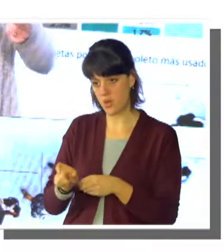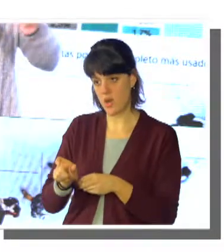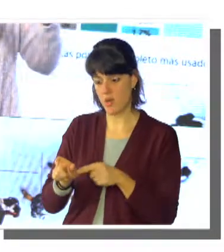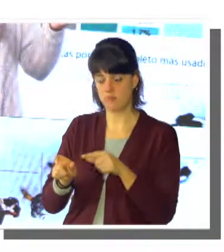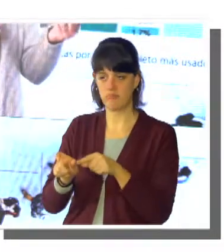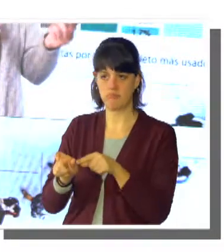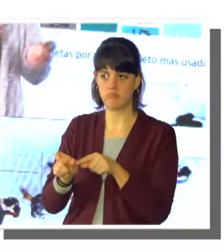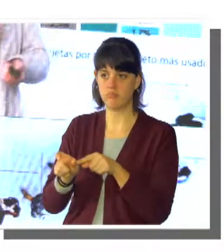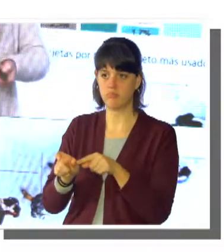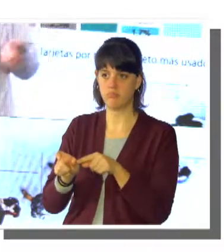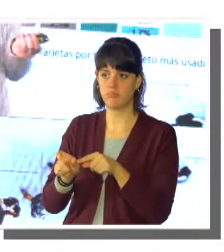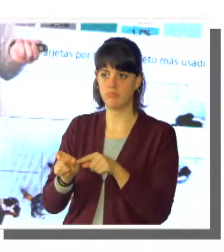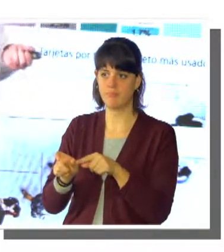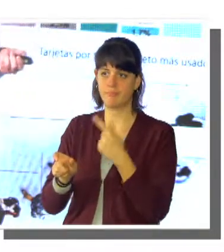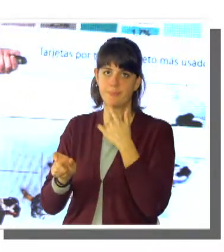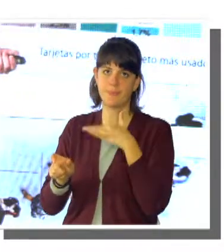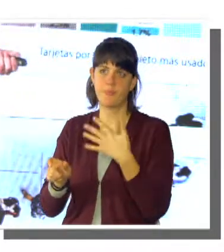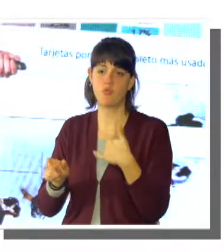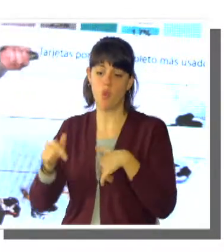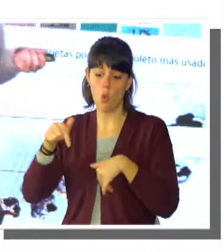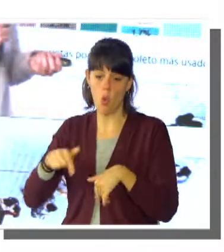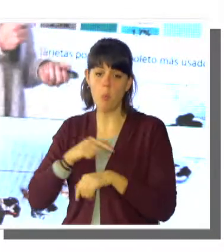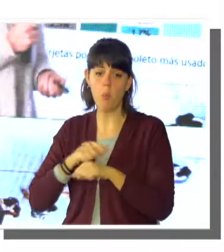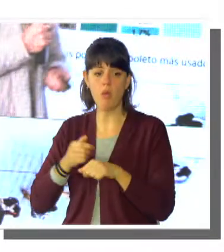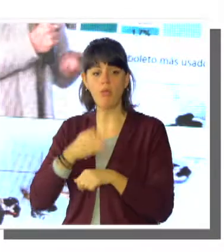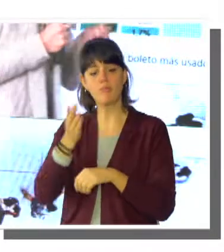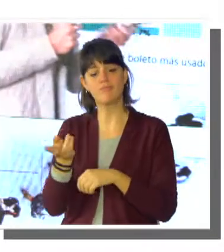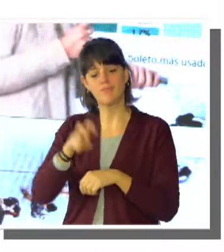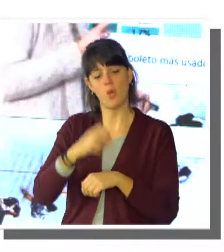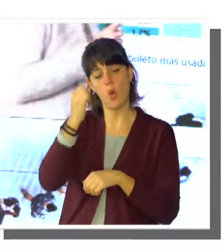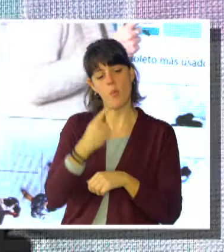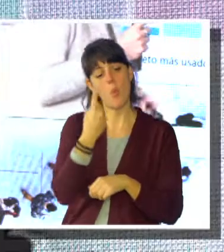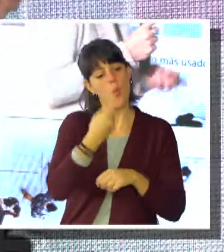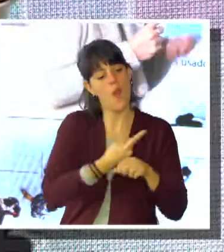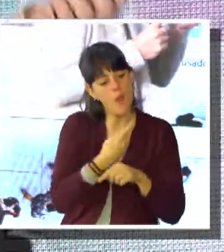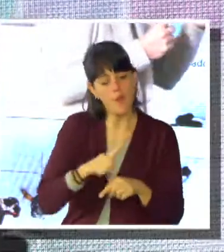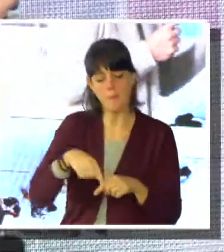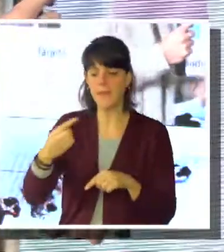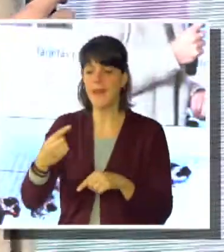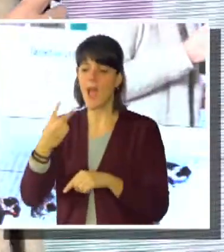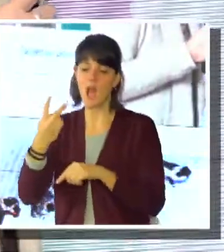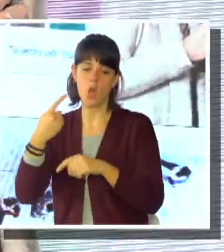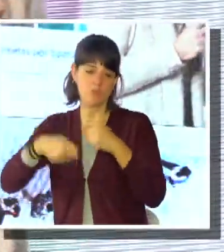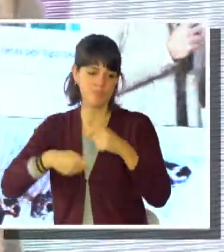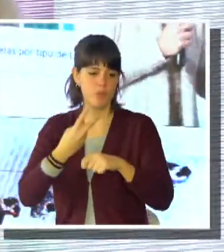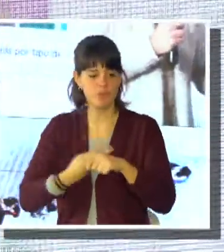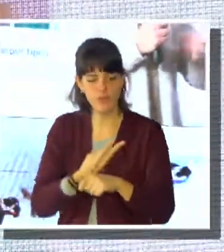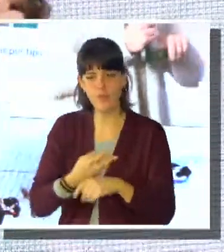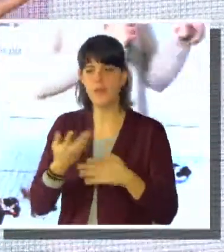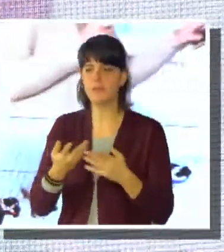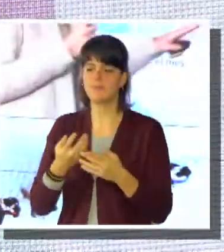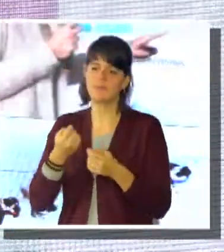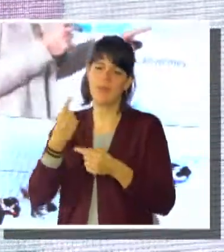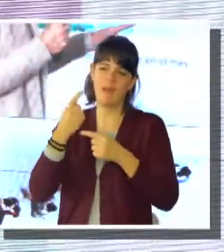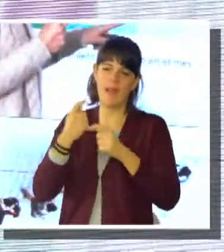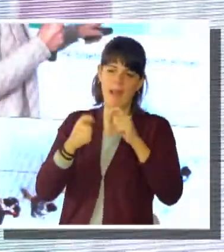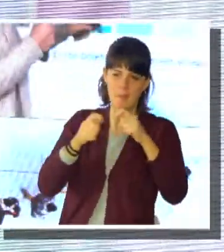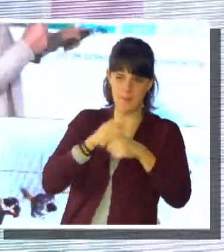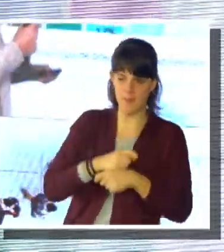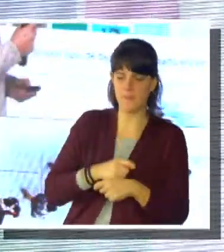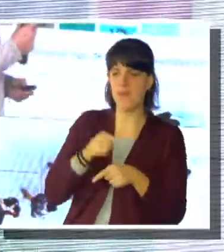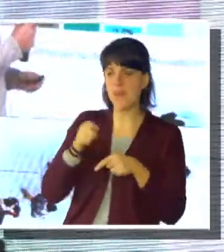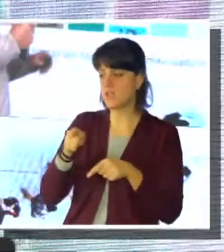ese porcentaje aumenta después de los 19 años, debido a muchas razones, en otro momento lo